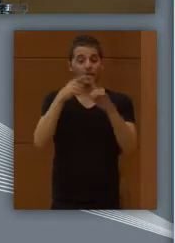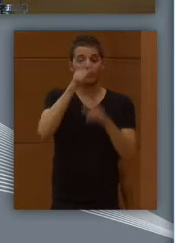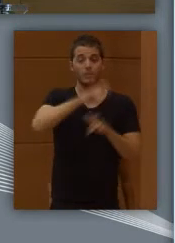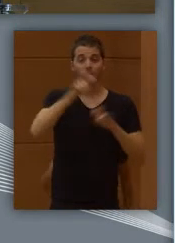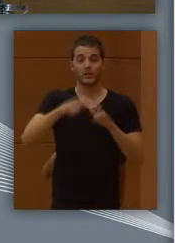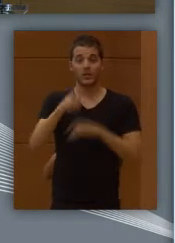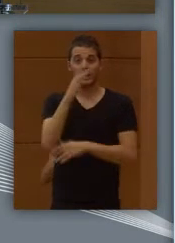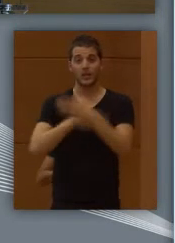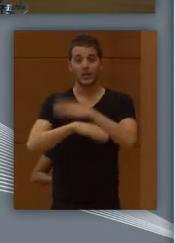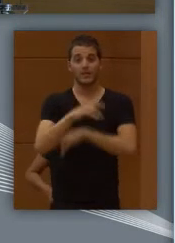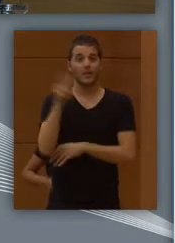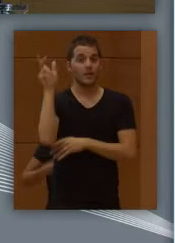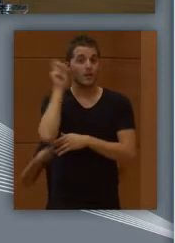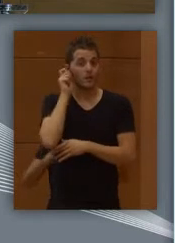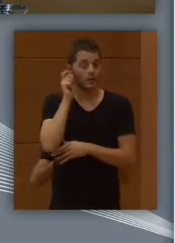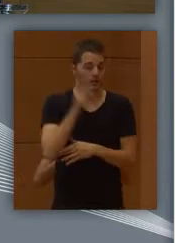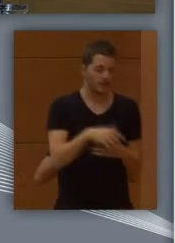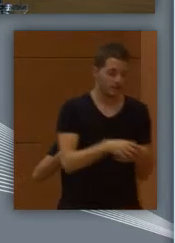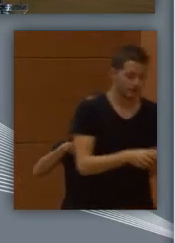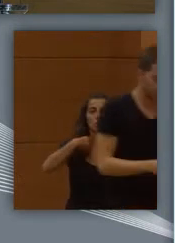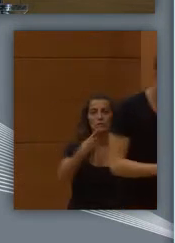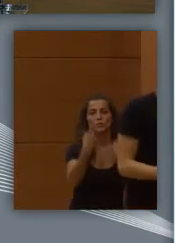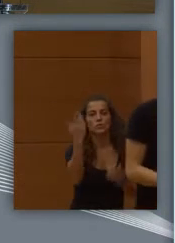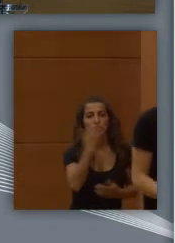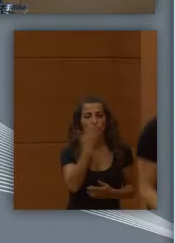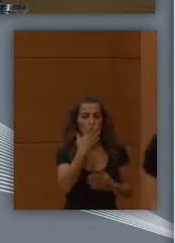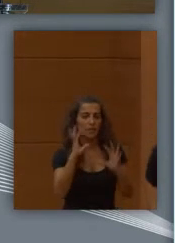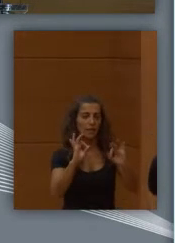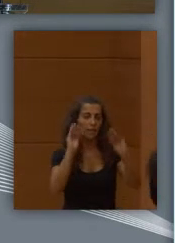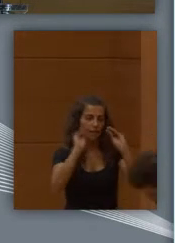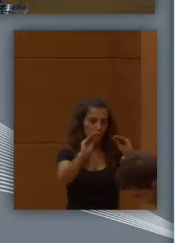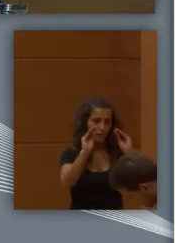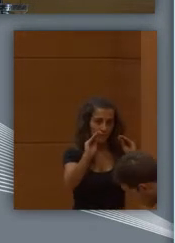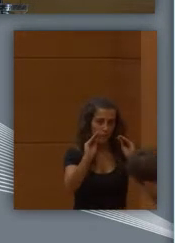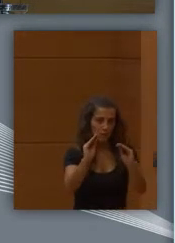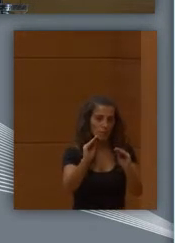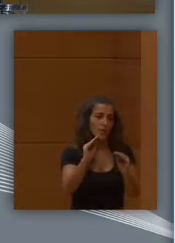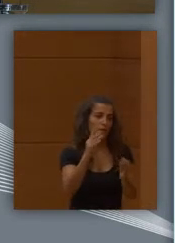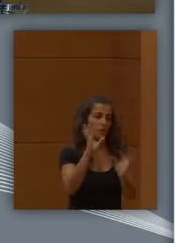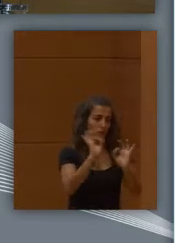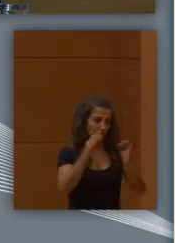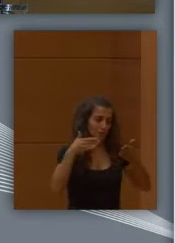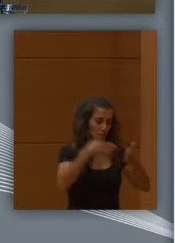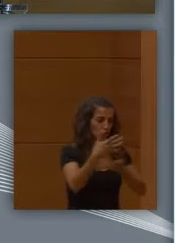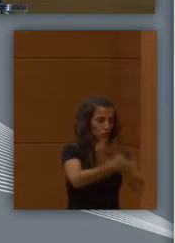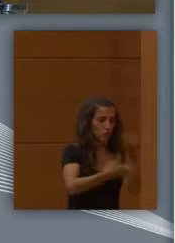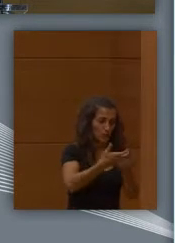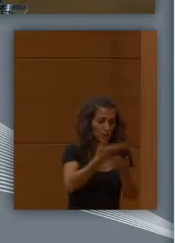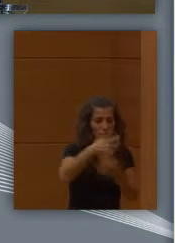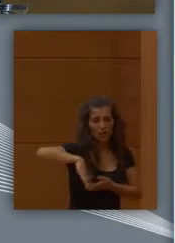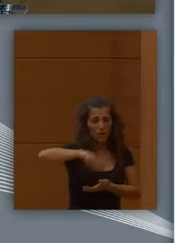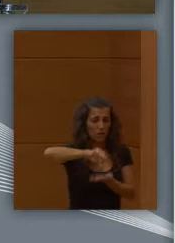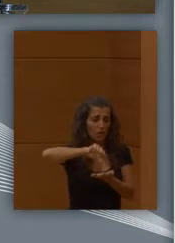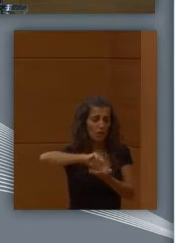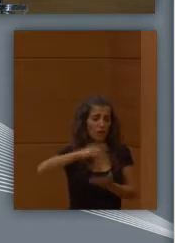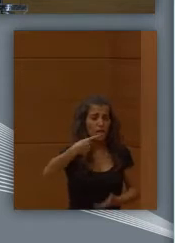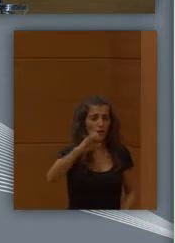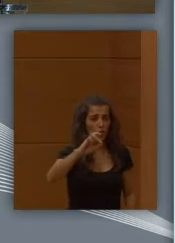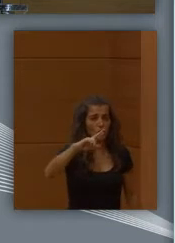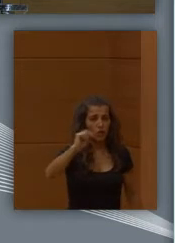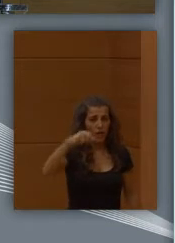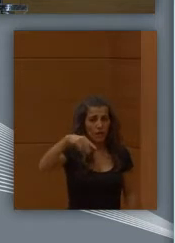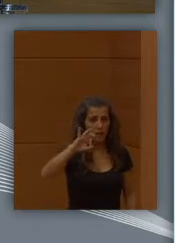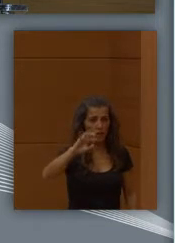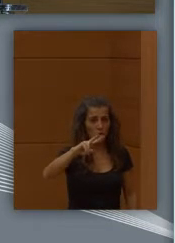personas con discapacidad auditiva en una escuela de formación en cocina en la ciudad de Goranova, en Eslovenia,